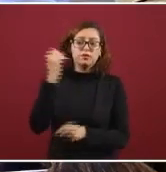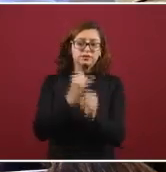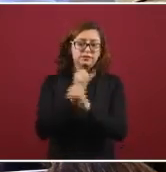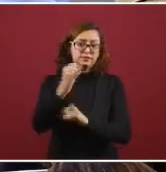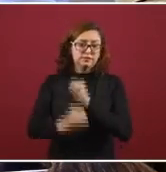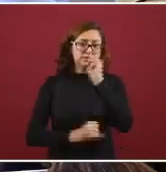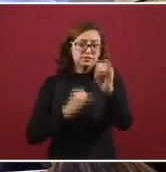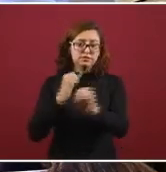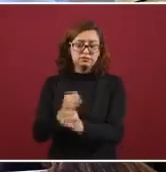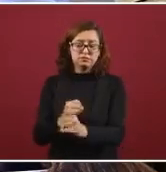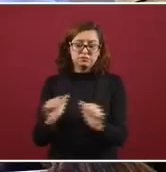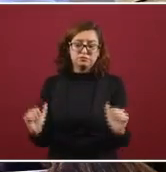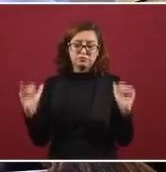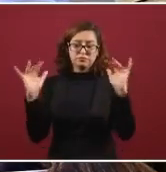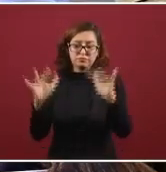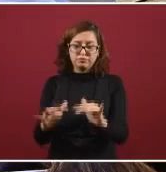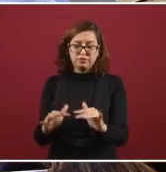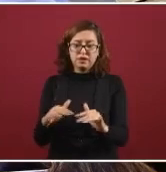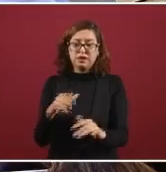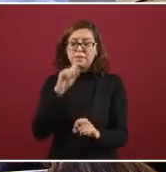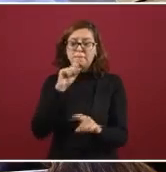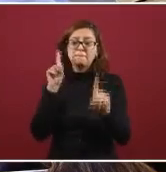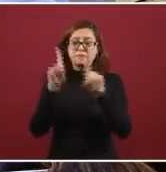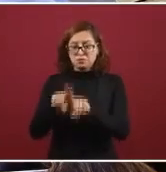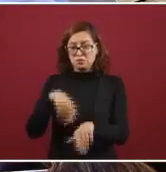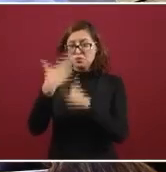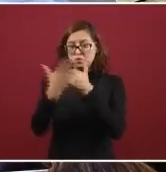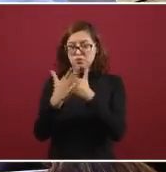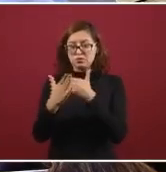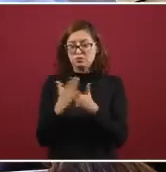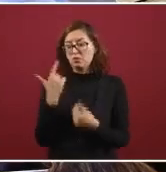Y además llevar eso a la próxima G20,